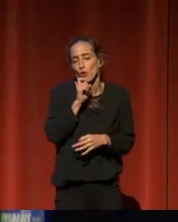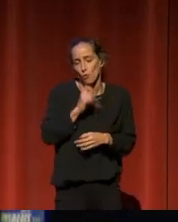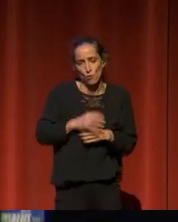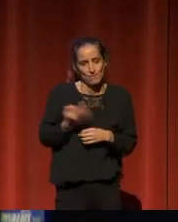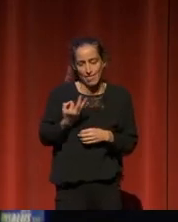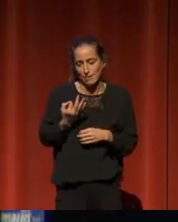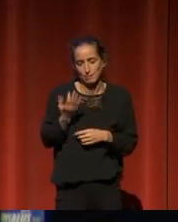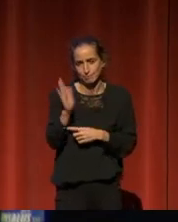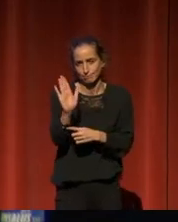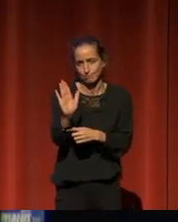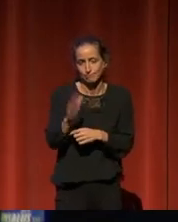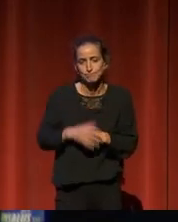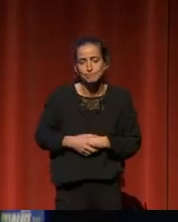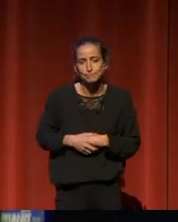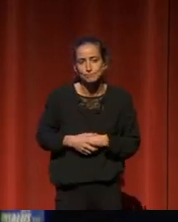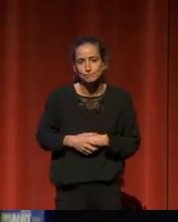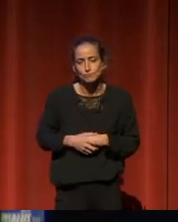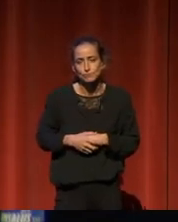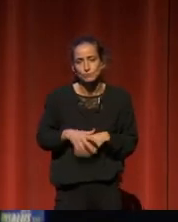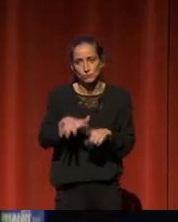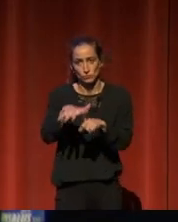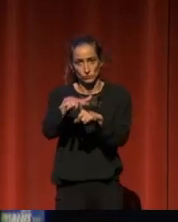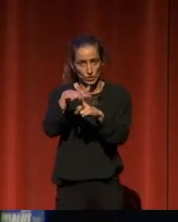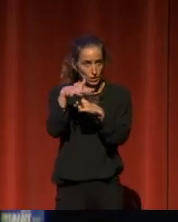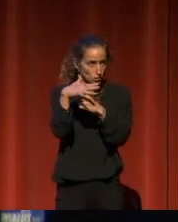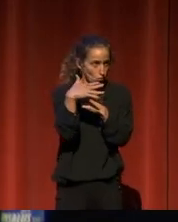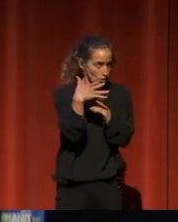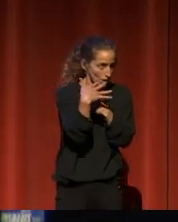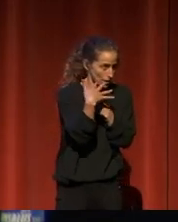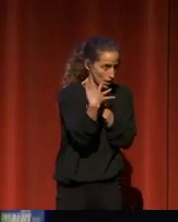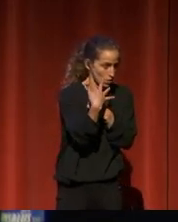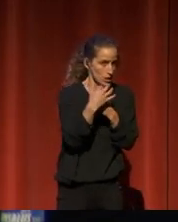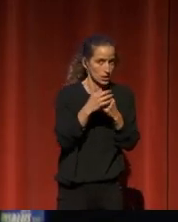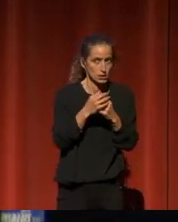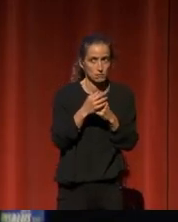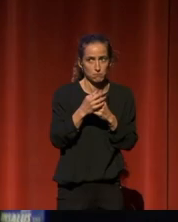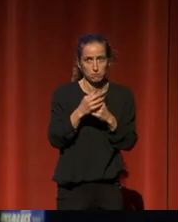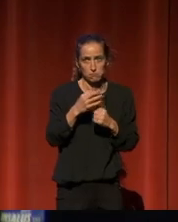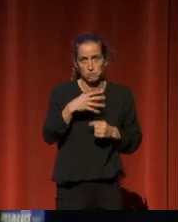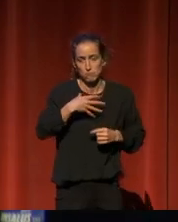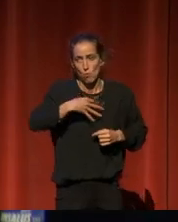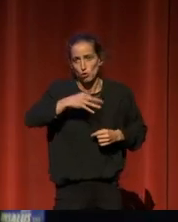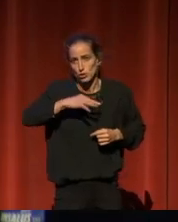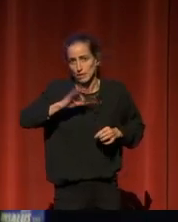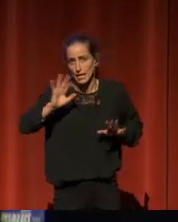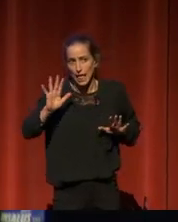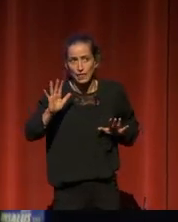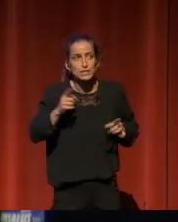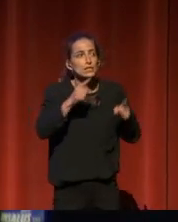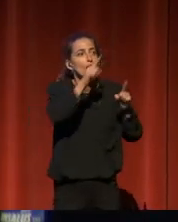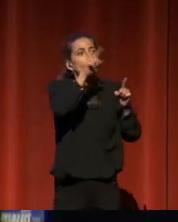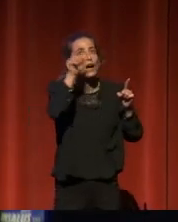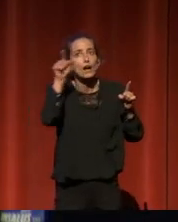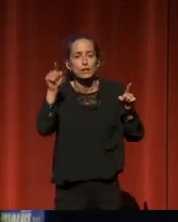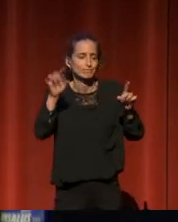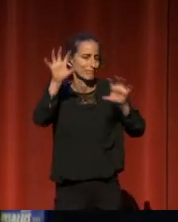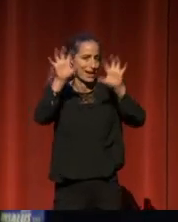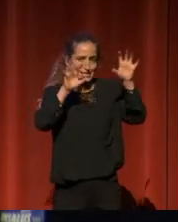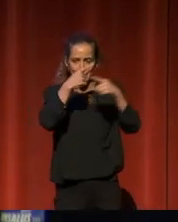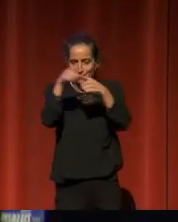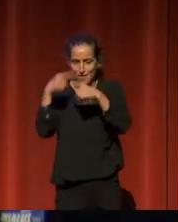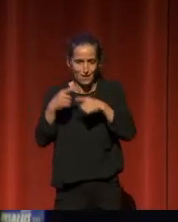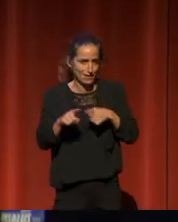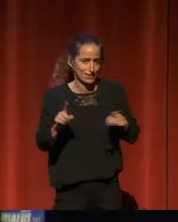organizamos la situación y posibilidades difieren de un país a otro